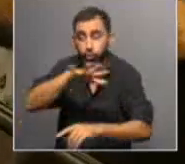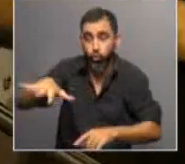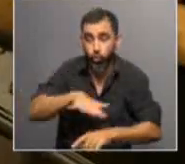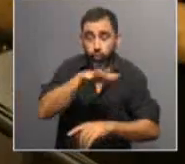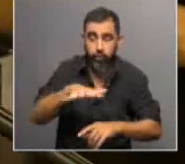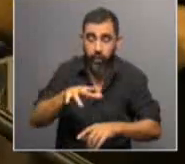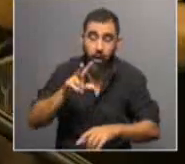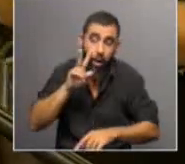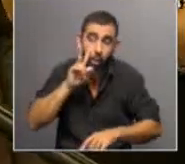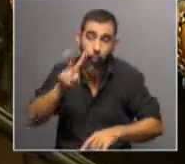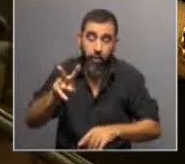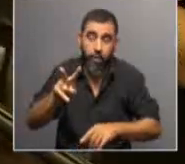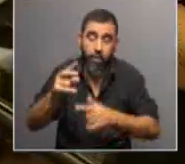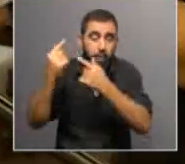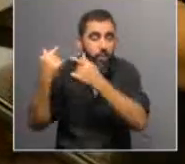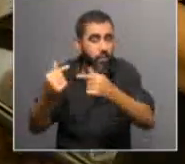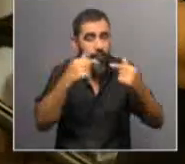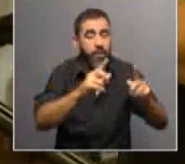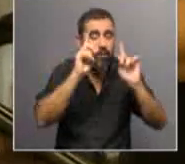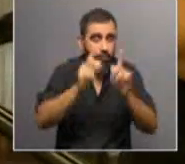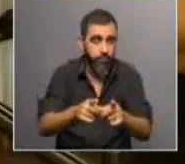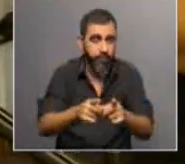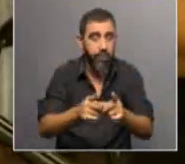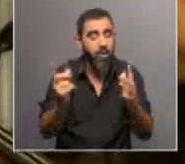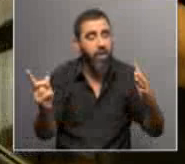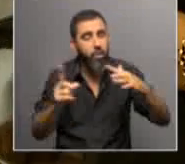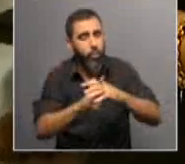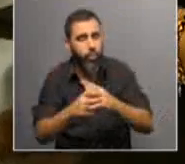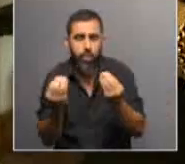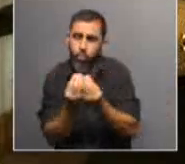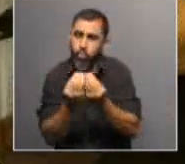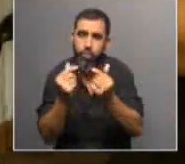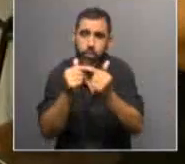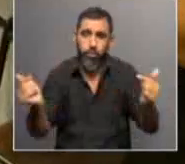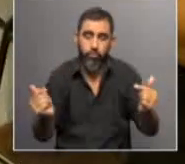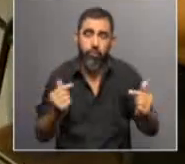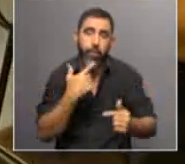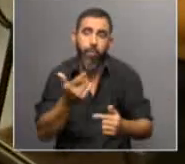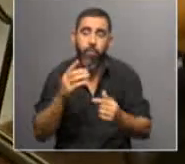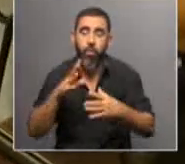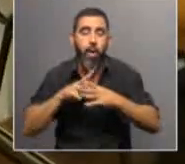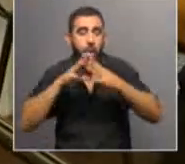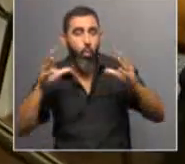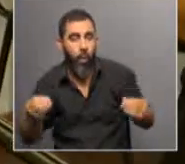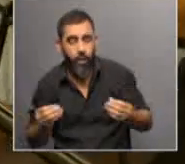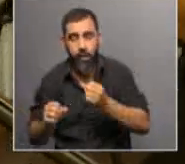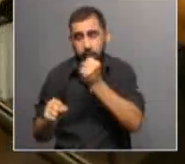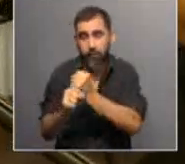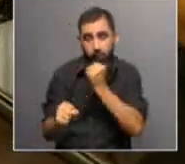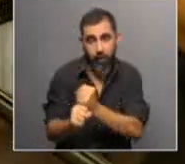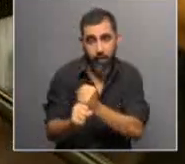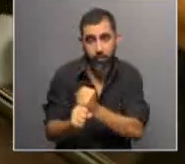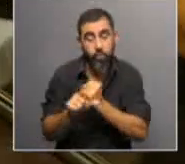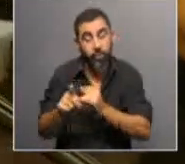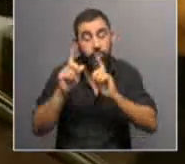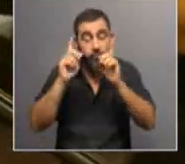los ve con otra visión y los incluye en un montón de lugares, como en la escuela, como en los trabajos. Y